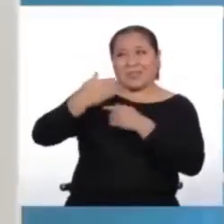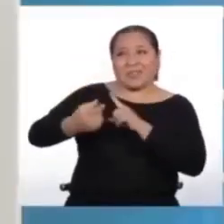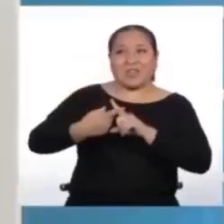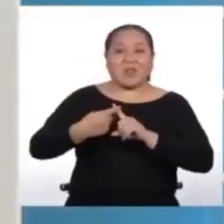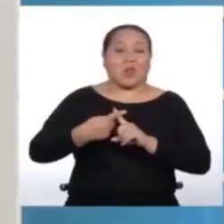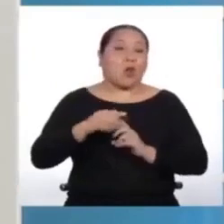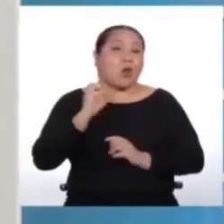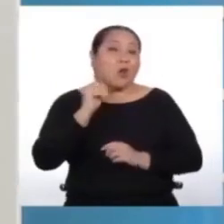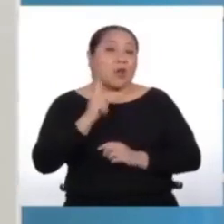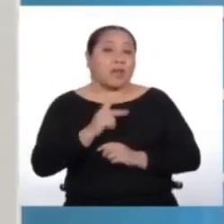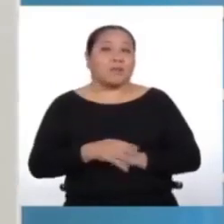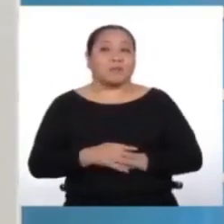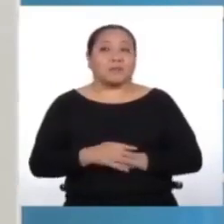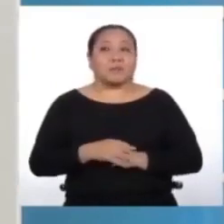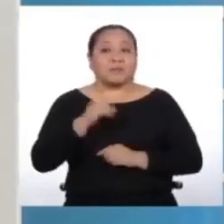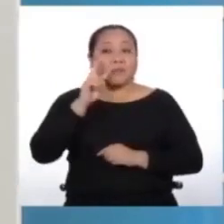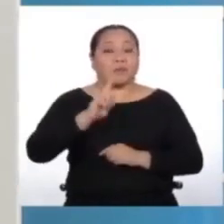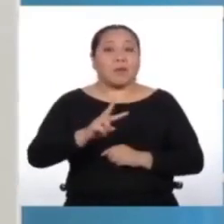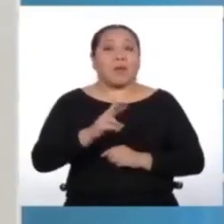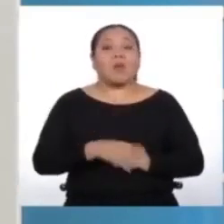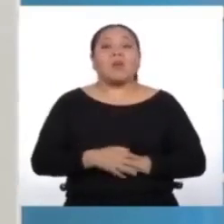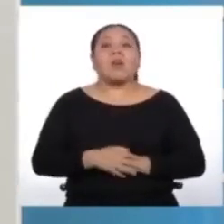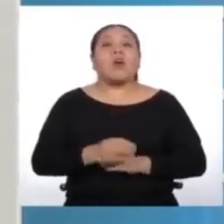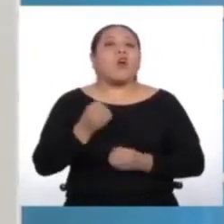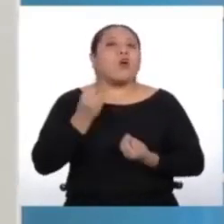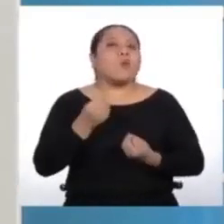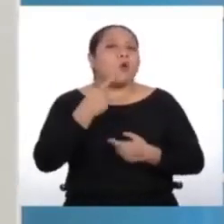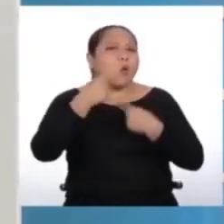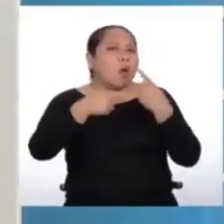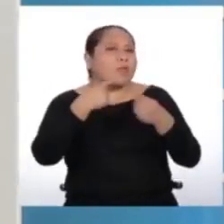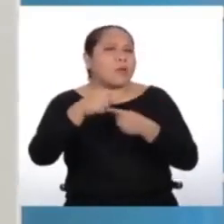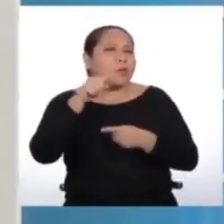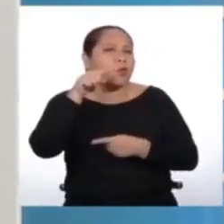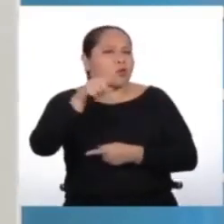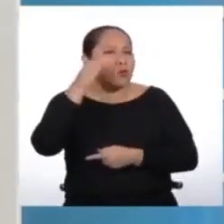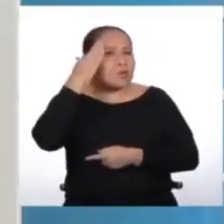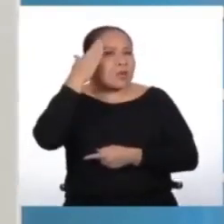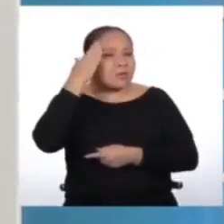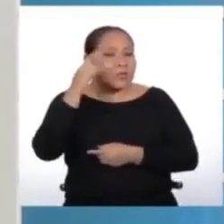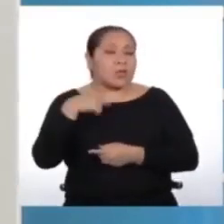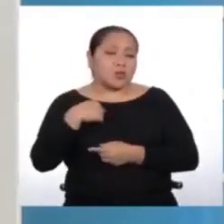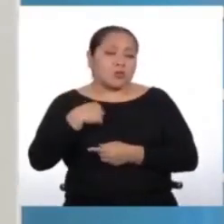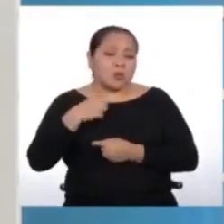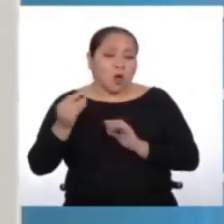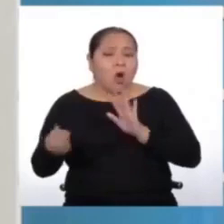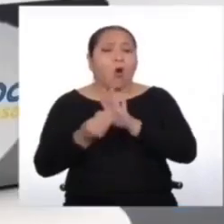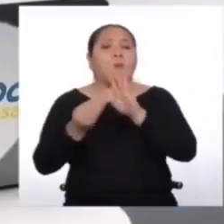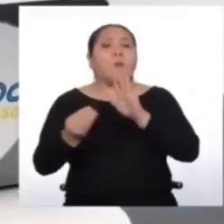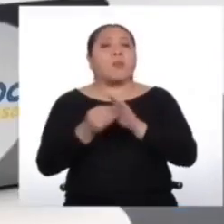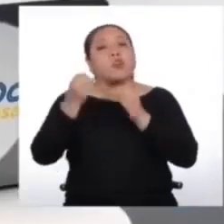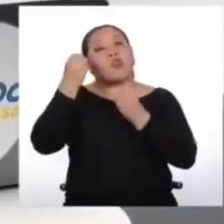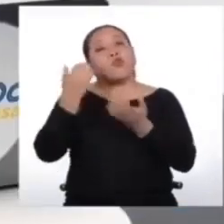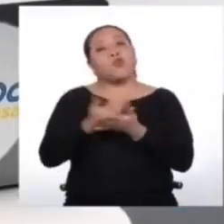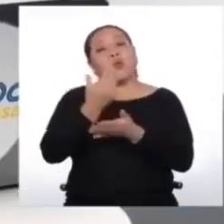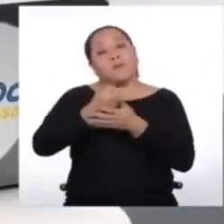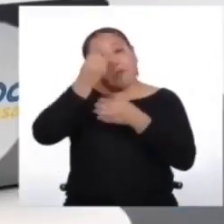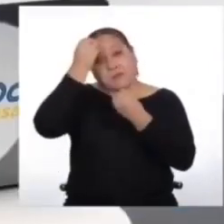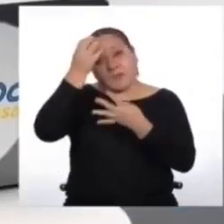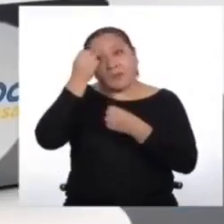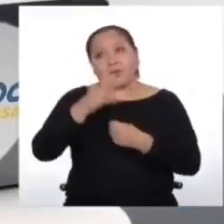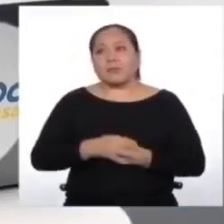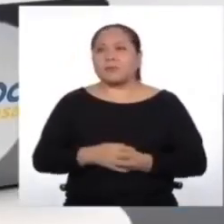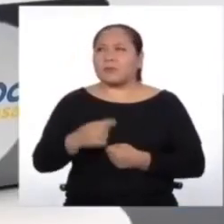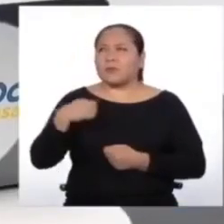veo. Hagamos algo. Mejor cuéntame primero qué es lo que ya sabes y luego yo te voy complementando con información nueva. Bueno,